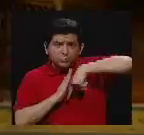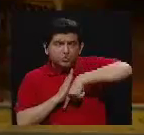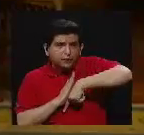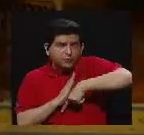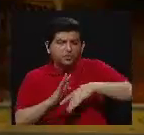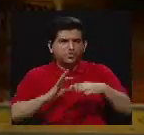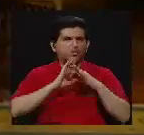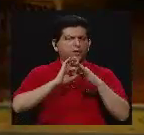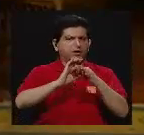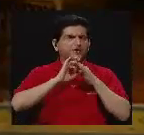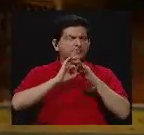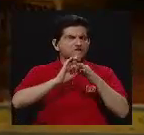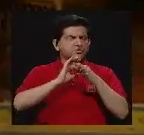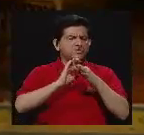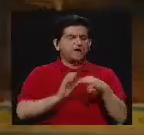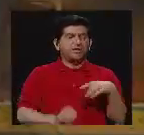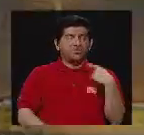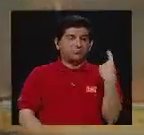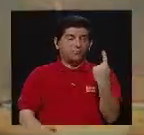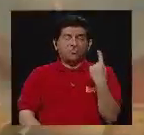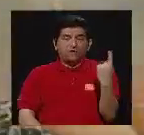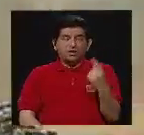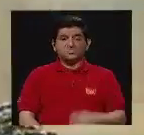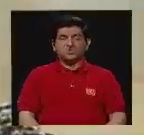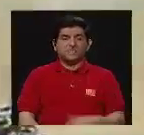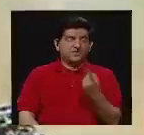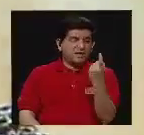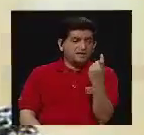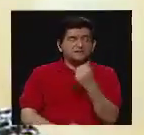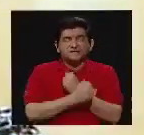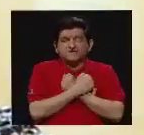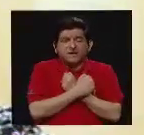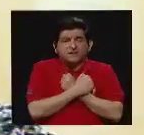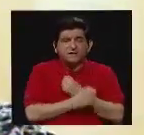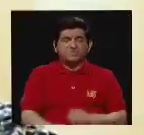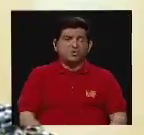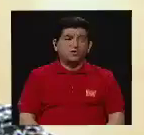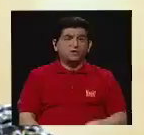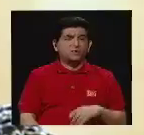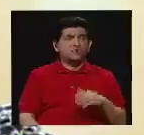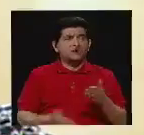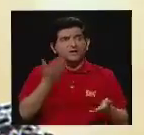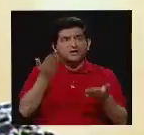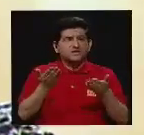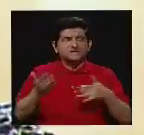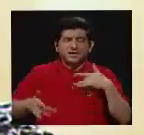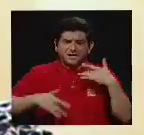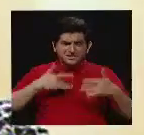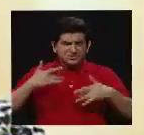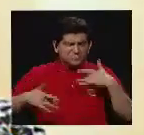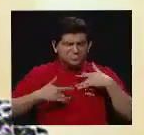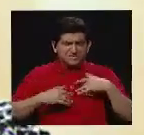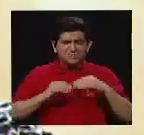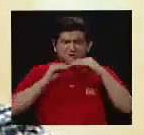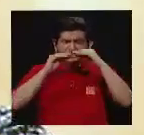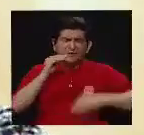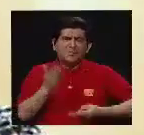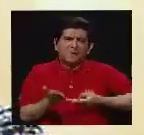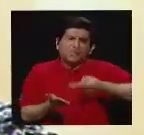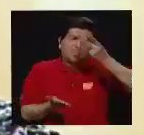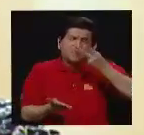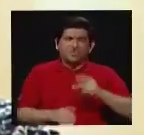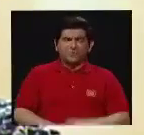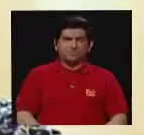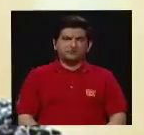ver con soledad, por ejemplo, si hay ausencia de amor, con soledad, con un sentido incluso de